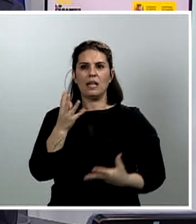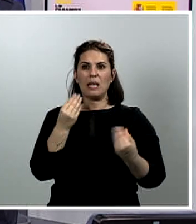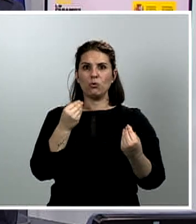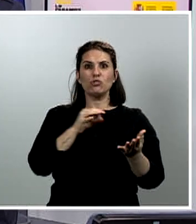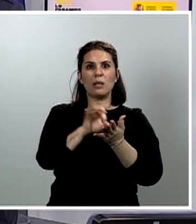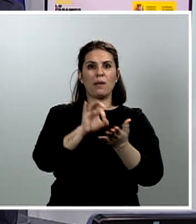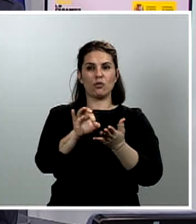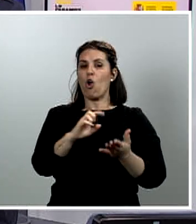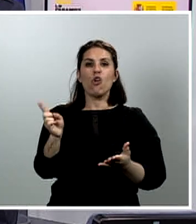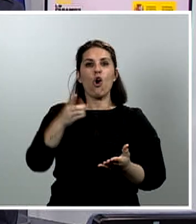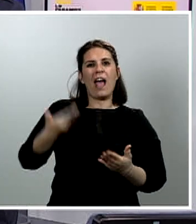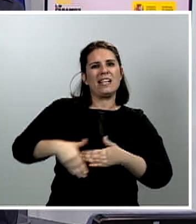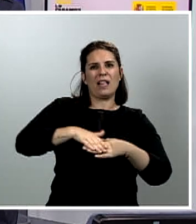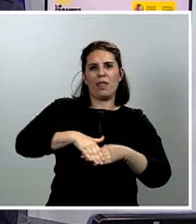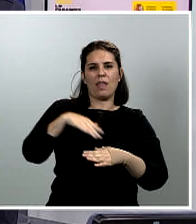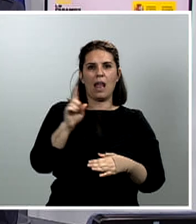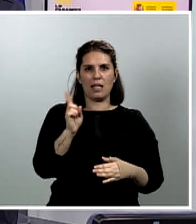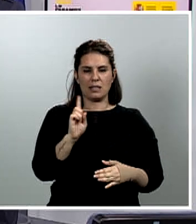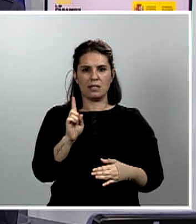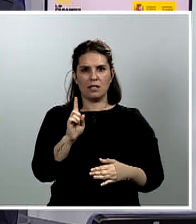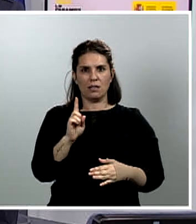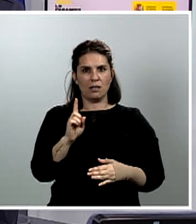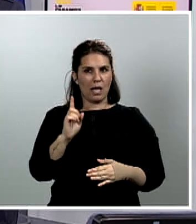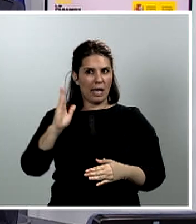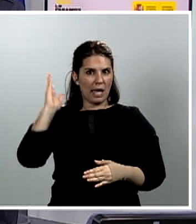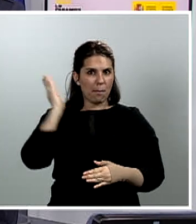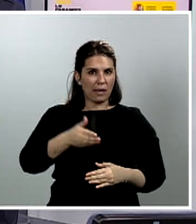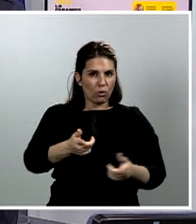no ha impactado en el control de la COVID-19.